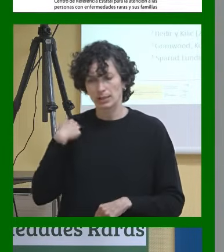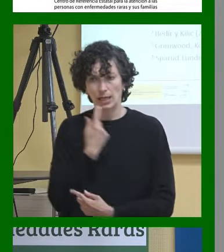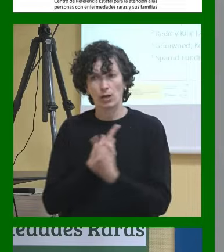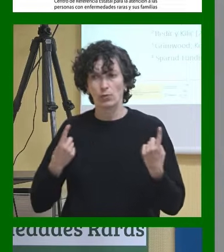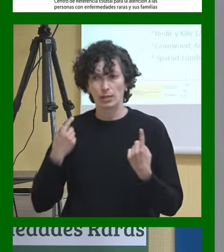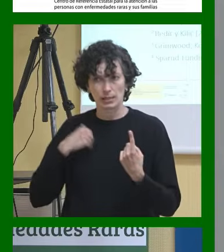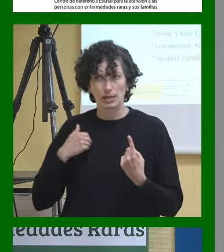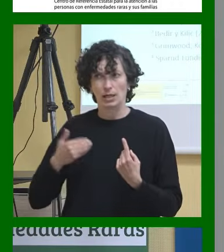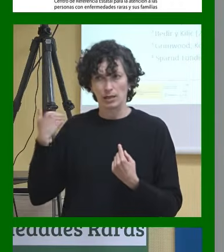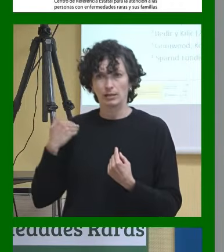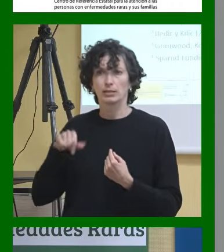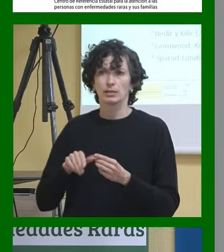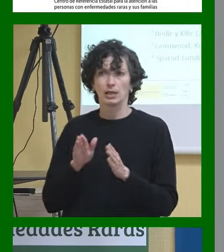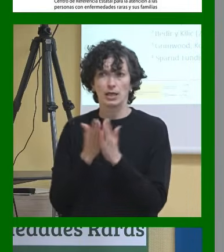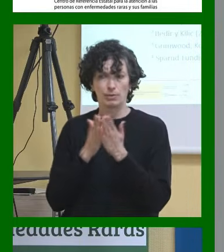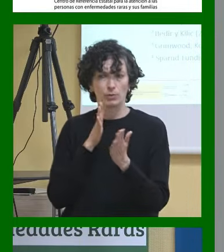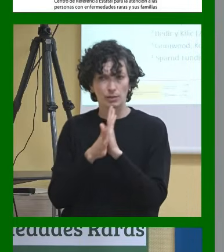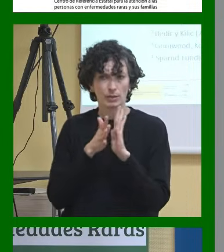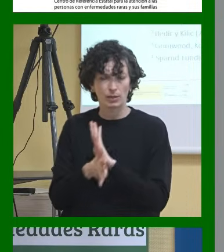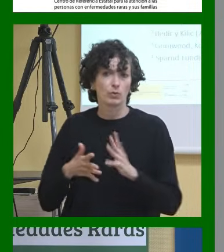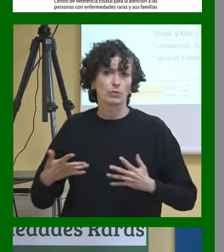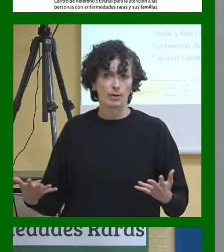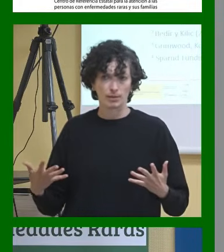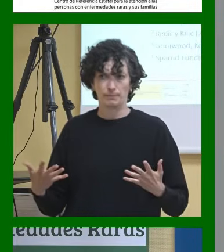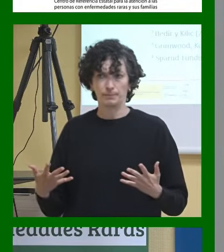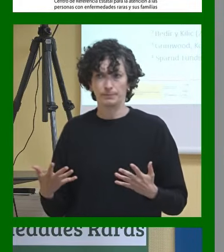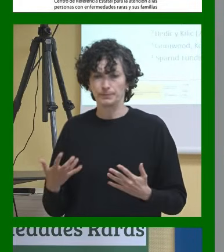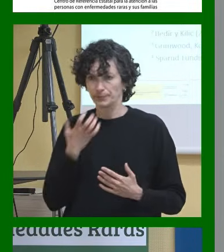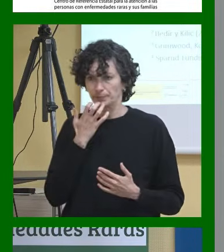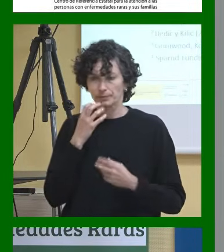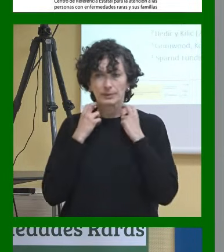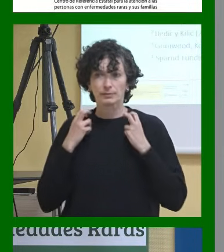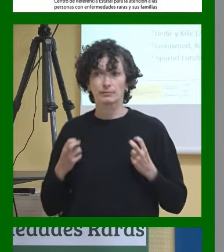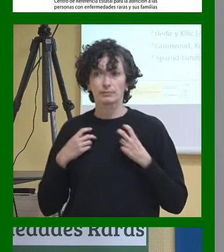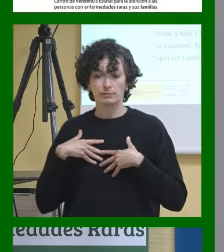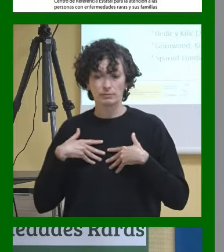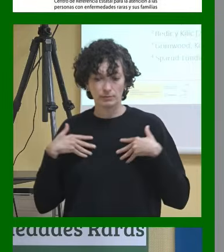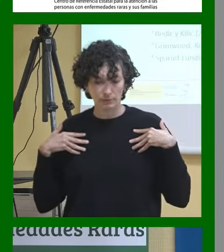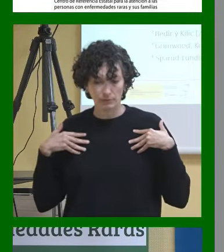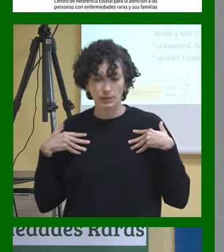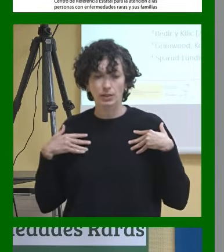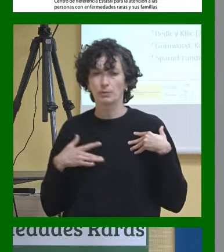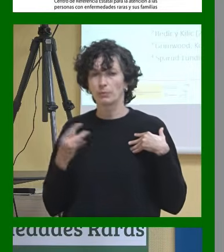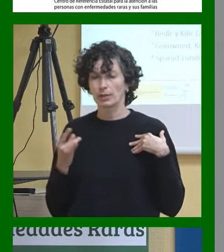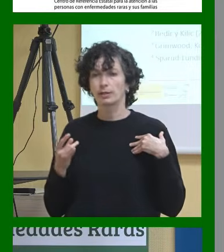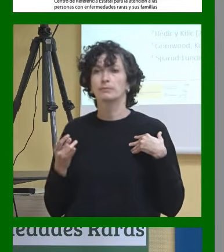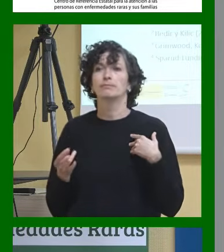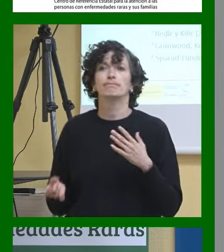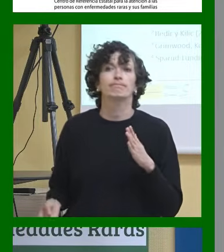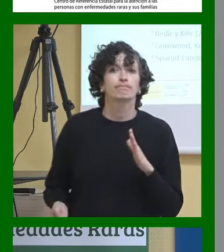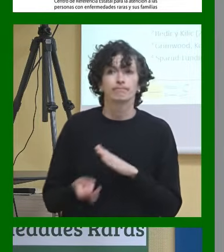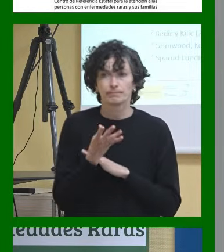están descritos en la literatura son, por ejemplo, que el estrés emocional puede desembocar o